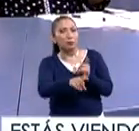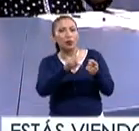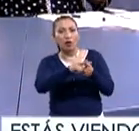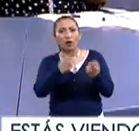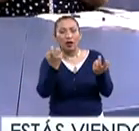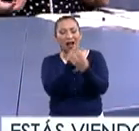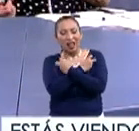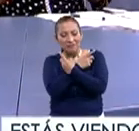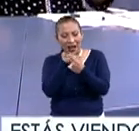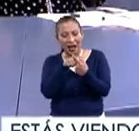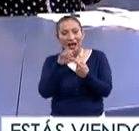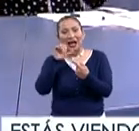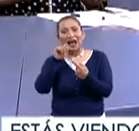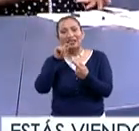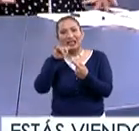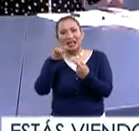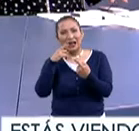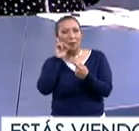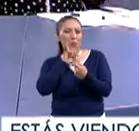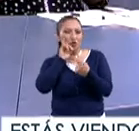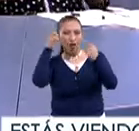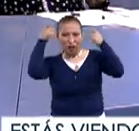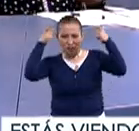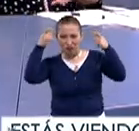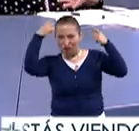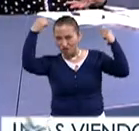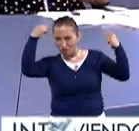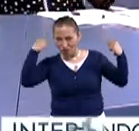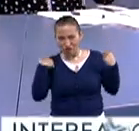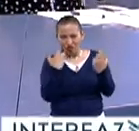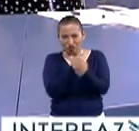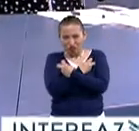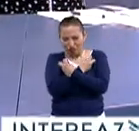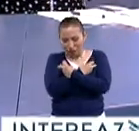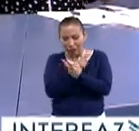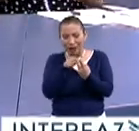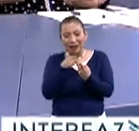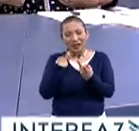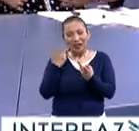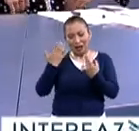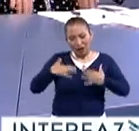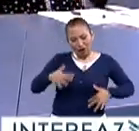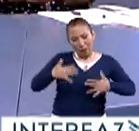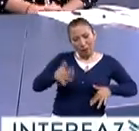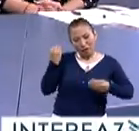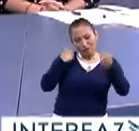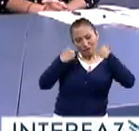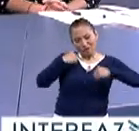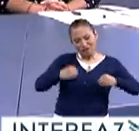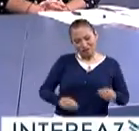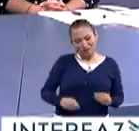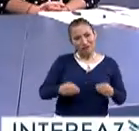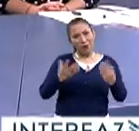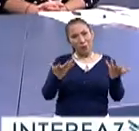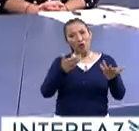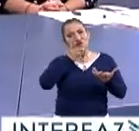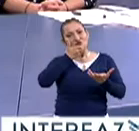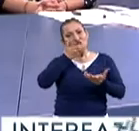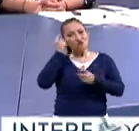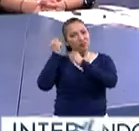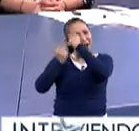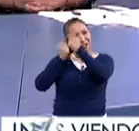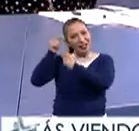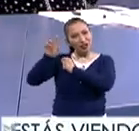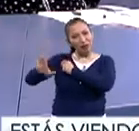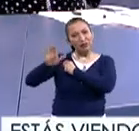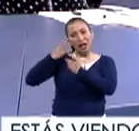la calavera, la catrina, todas estas formas de festejar, estos vestidos, ¿no?, que son muy tradicionales